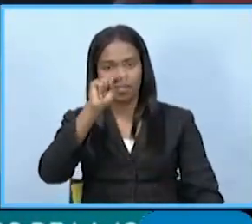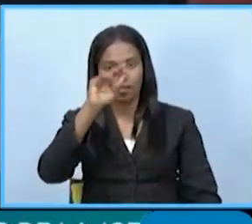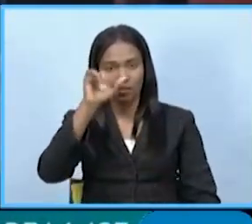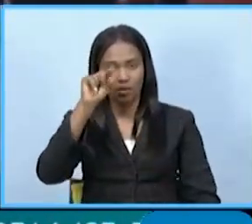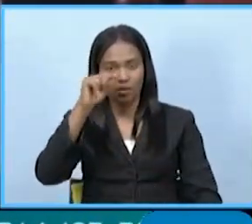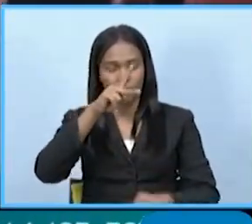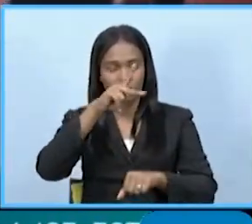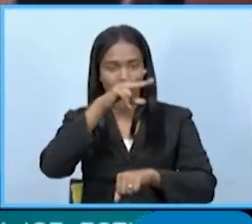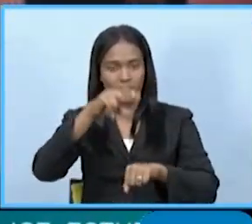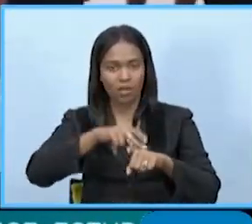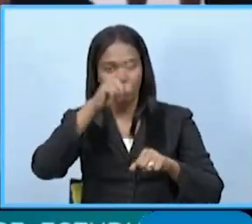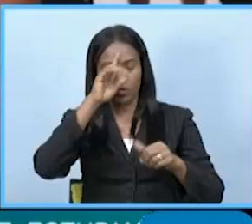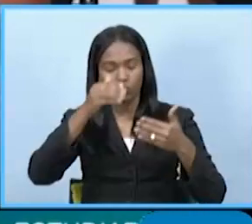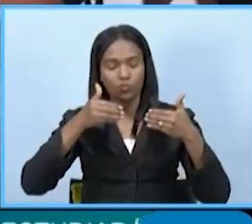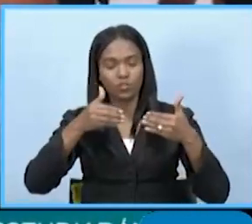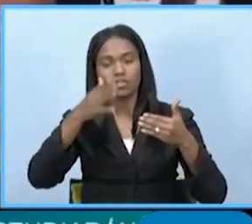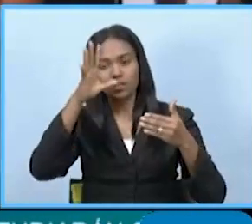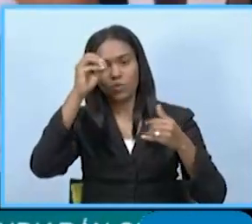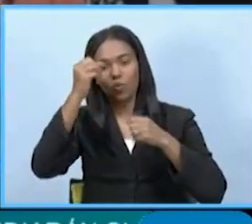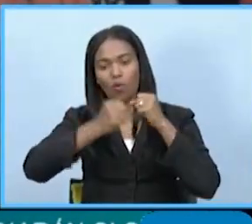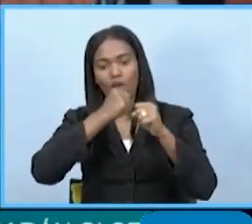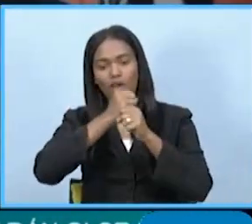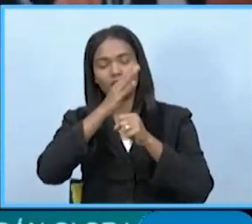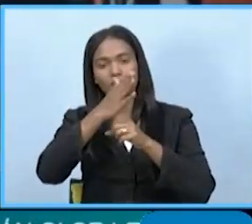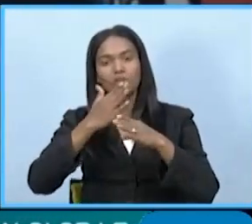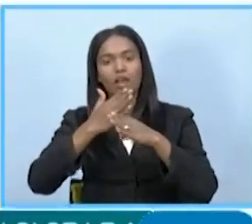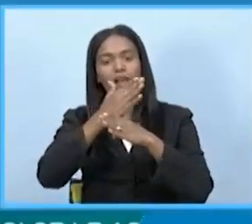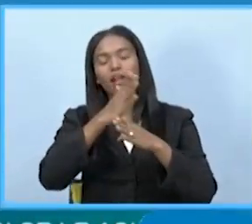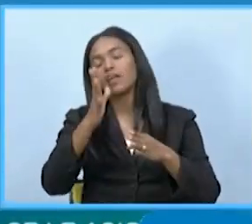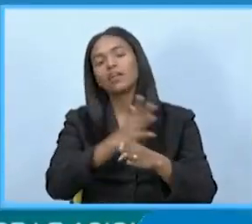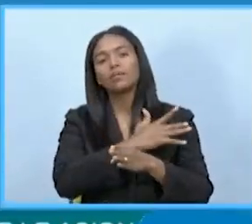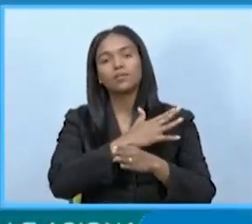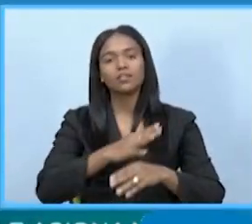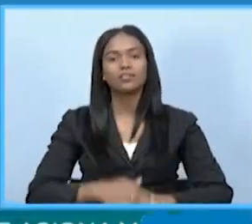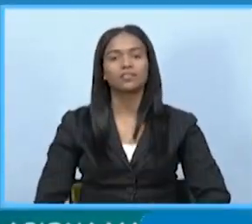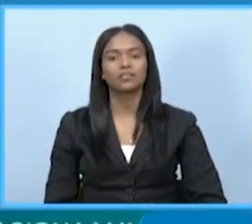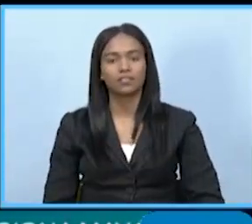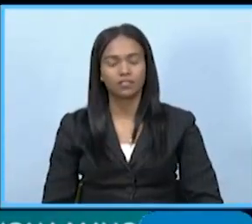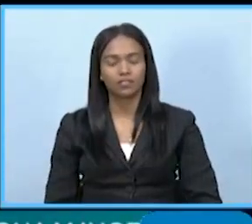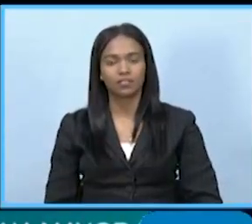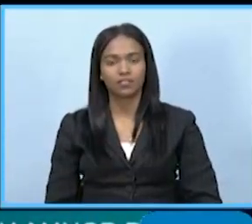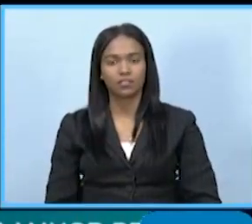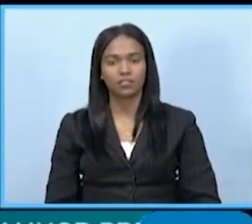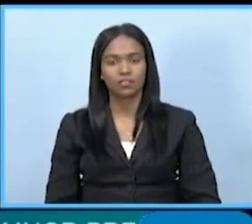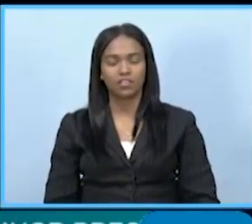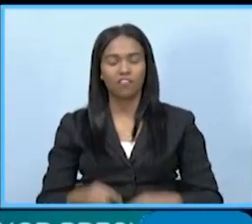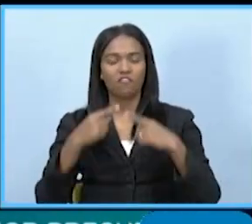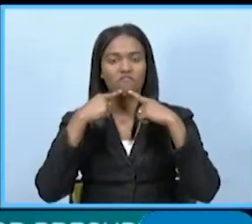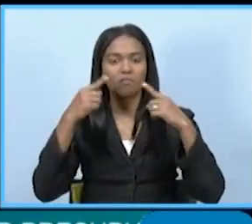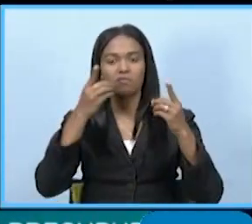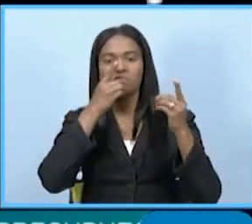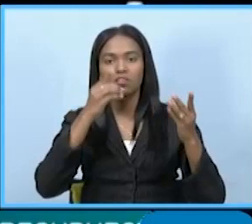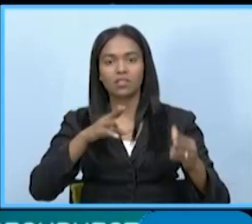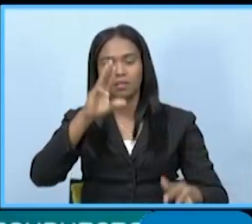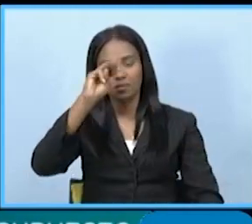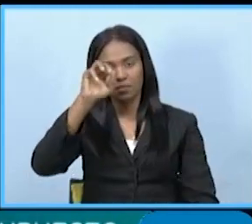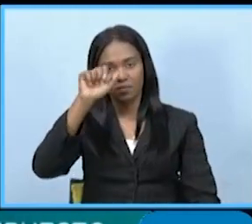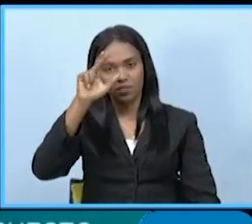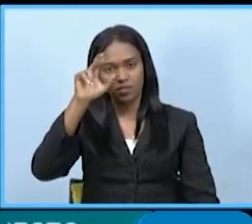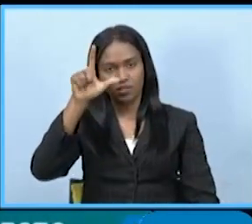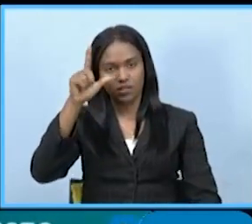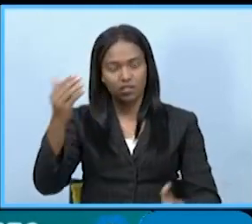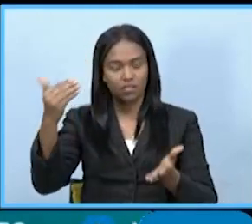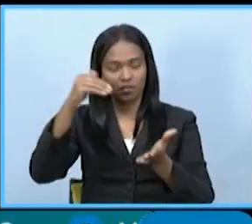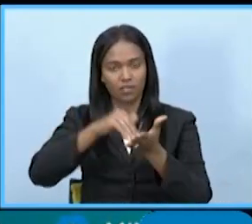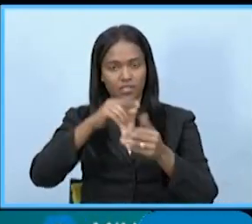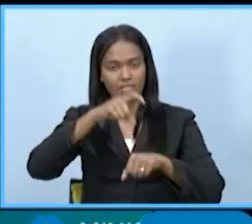parte de su celebración de 50 años de carrera musical. La cantante dominicana Marcel revivió uno